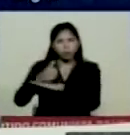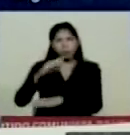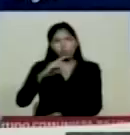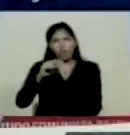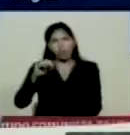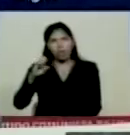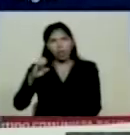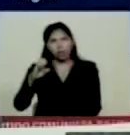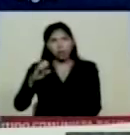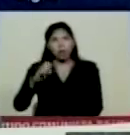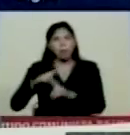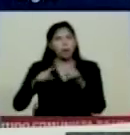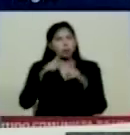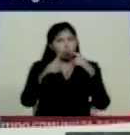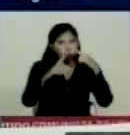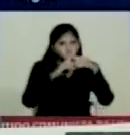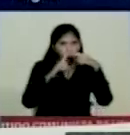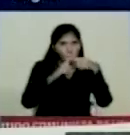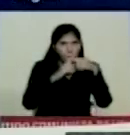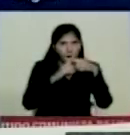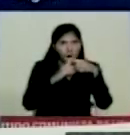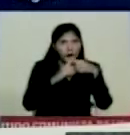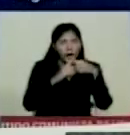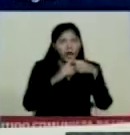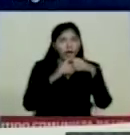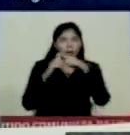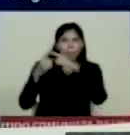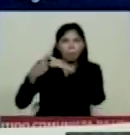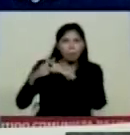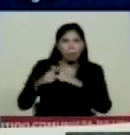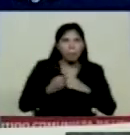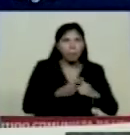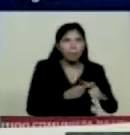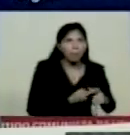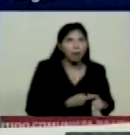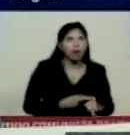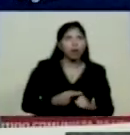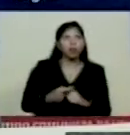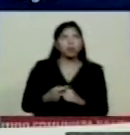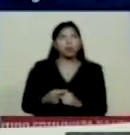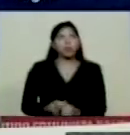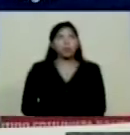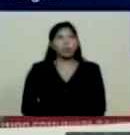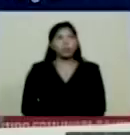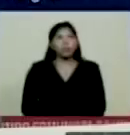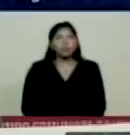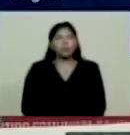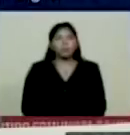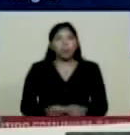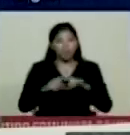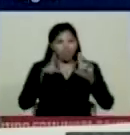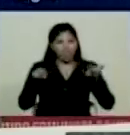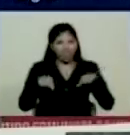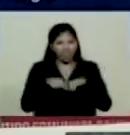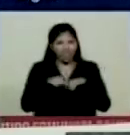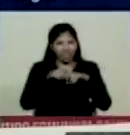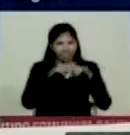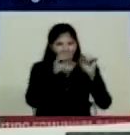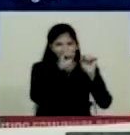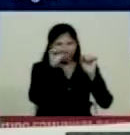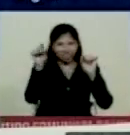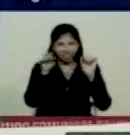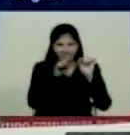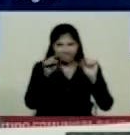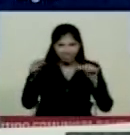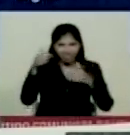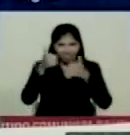Pero si usted suma todos los votos de las tarjetas distintas a las tarjetas de los candidatos de oposición en